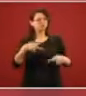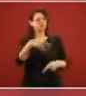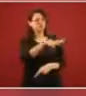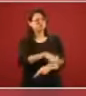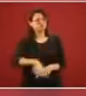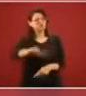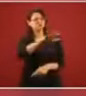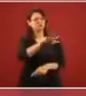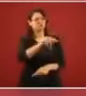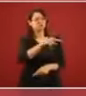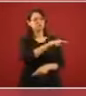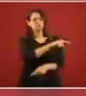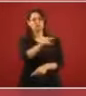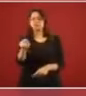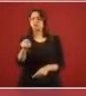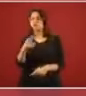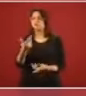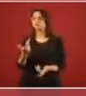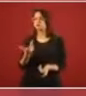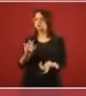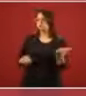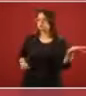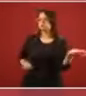no queremos